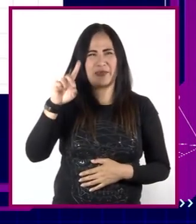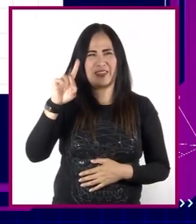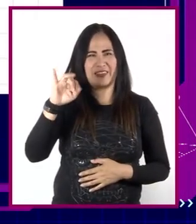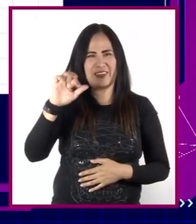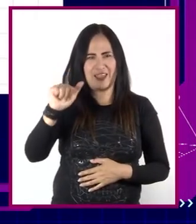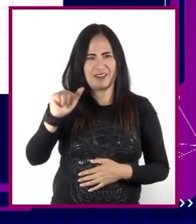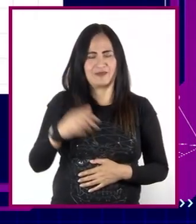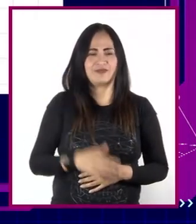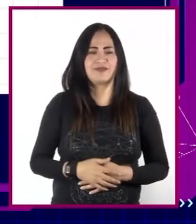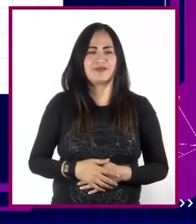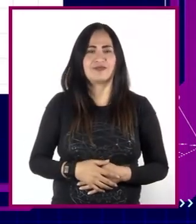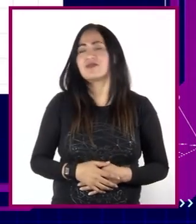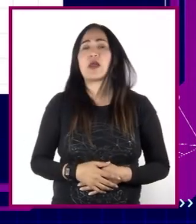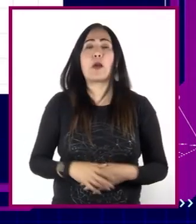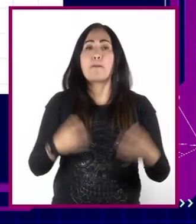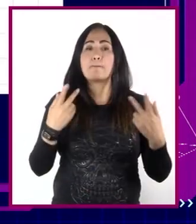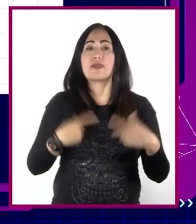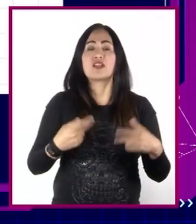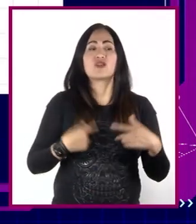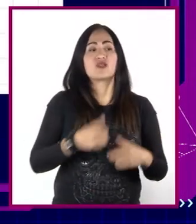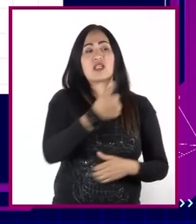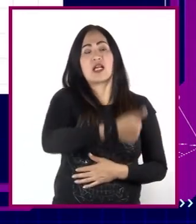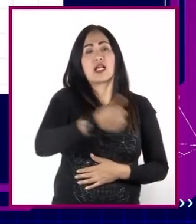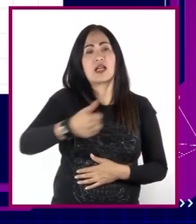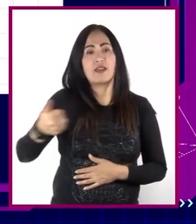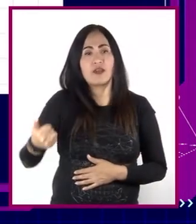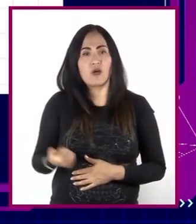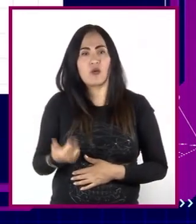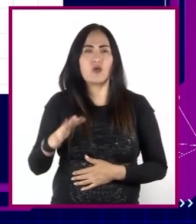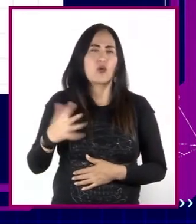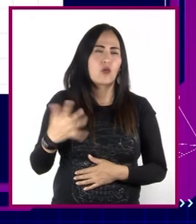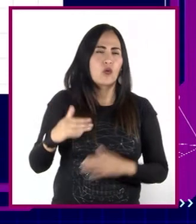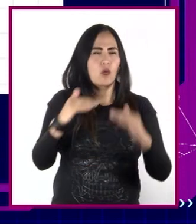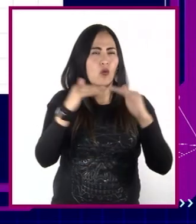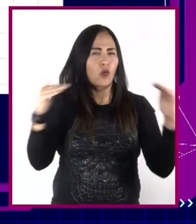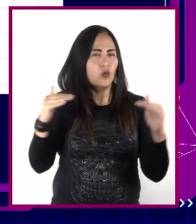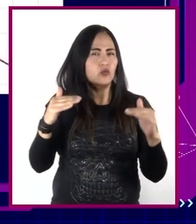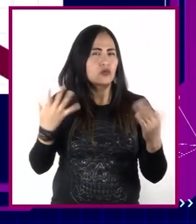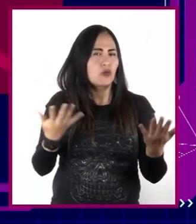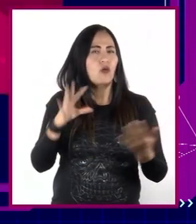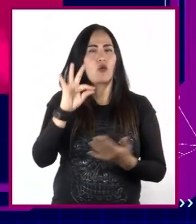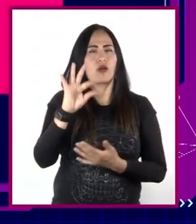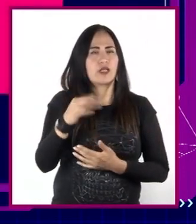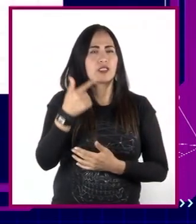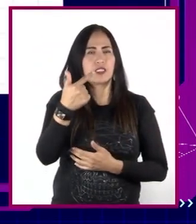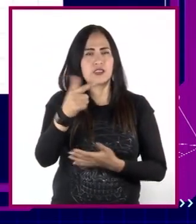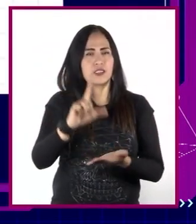el promedio de leche que aportan los productores es de 47.